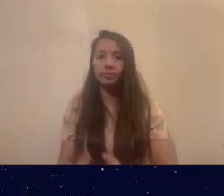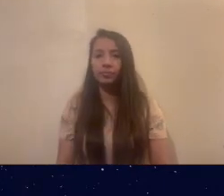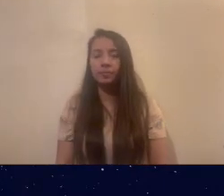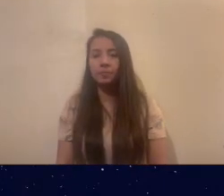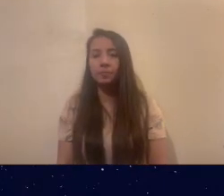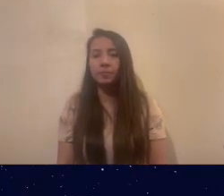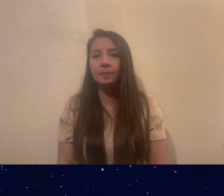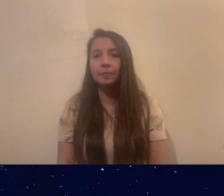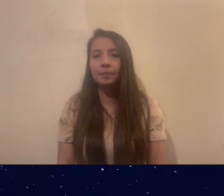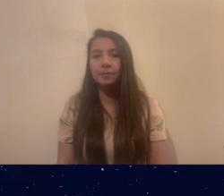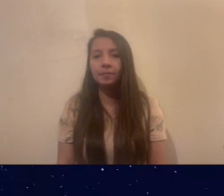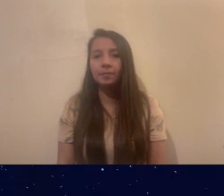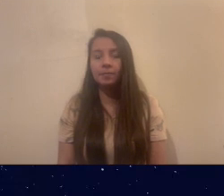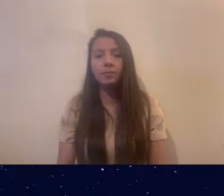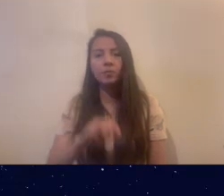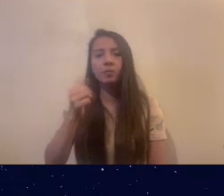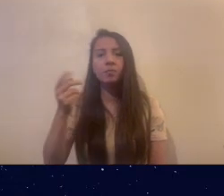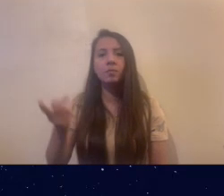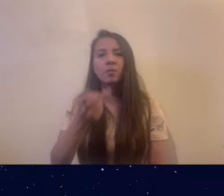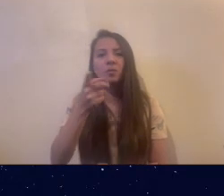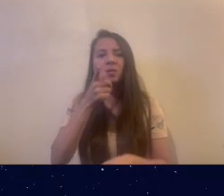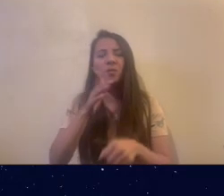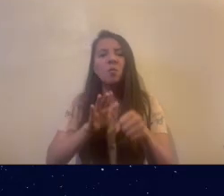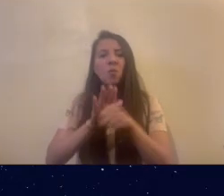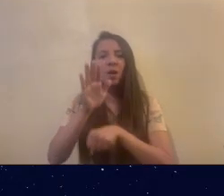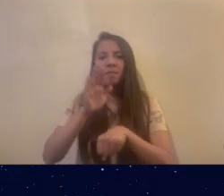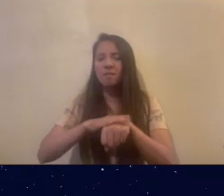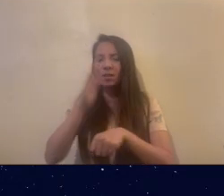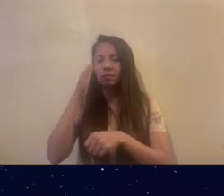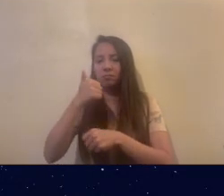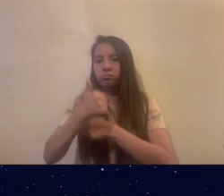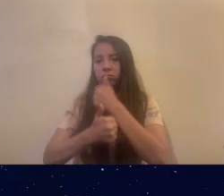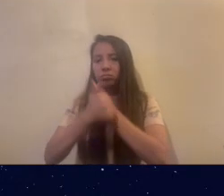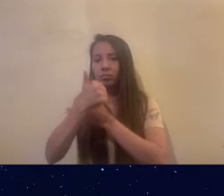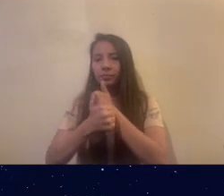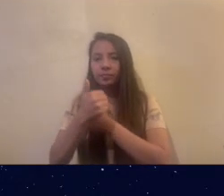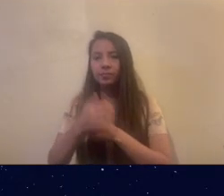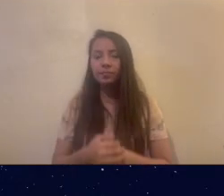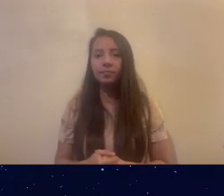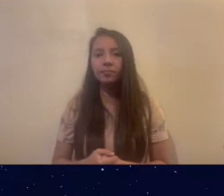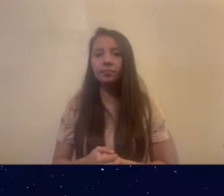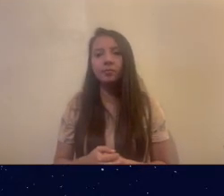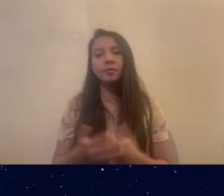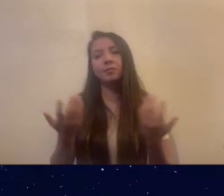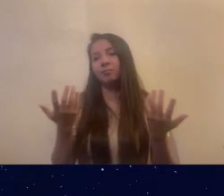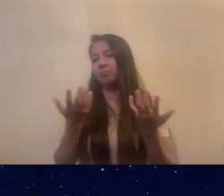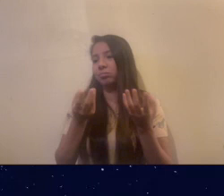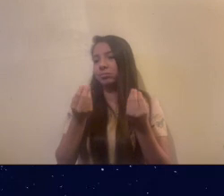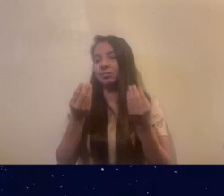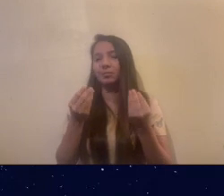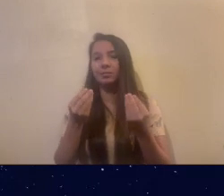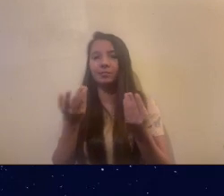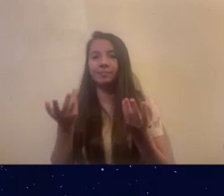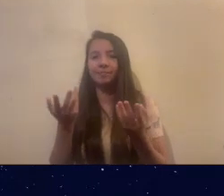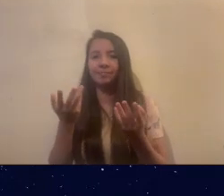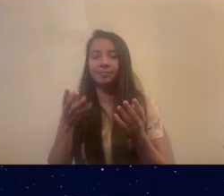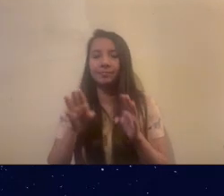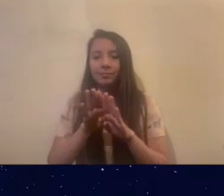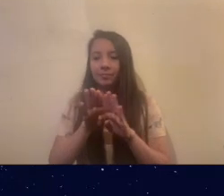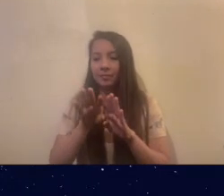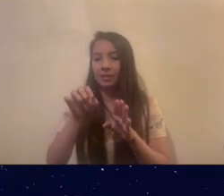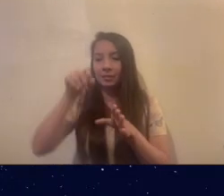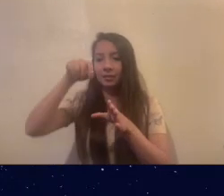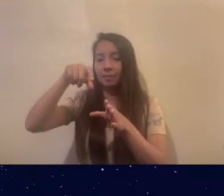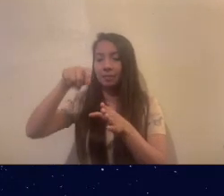La pregunta de Esther Reyes, ¿cuál fue el mayor reto? Uy, Esther, bueno, ¿por dónde empezar? Trasladar la